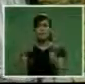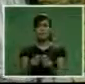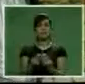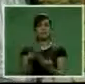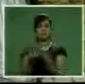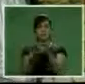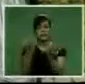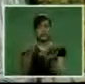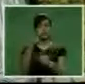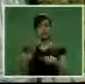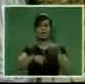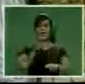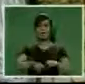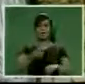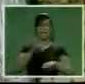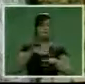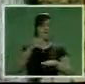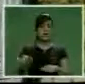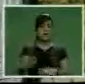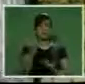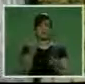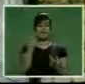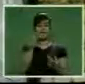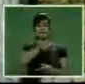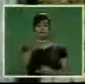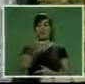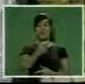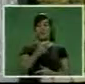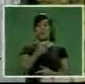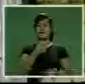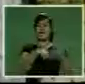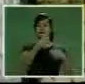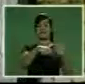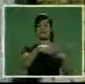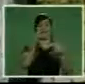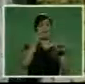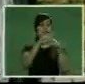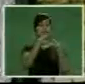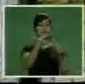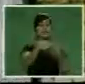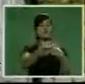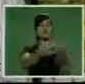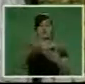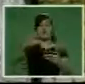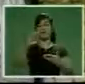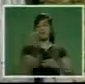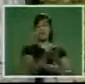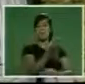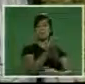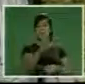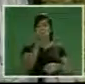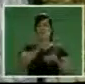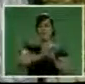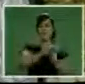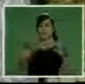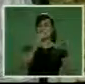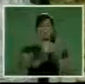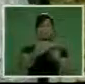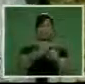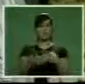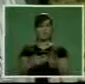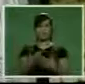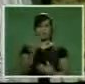producción industrial, el consumismo, el urbanismo mal entendido o generado de la manera como se ha generado, etcétera. Pero además agregar algo, ¿no?